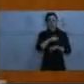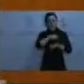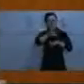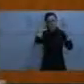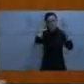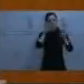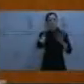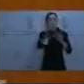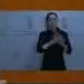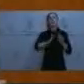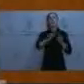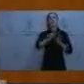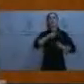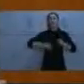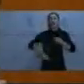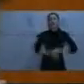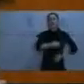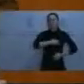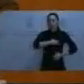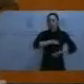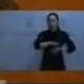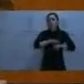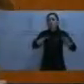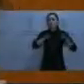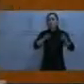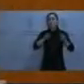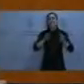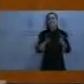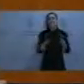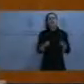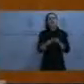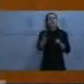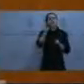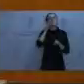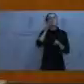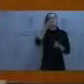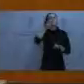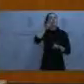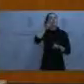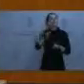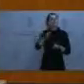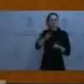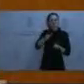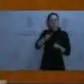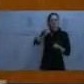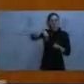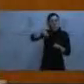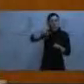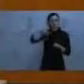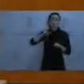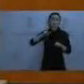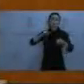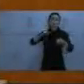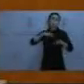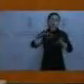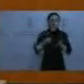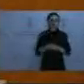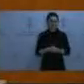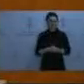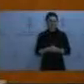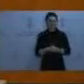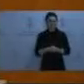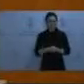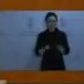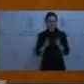de la tuberculosis sea una cuestión de milímetros arriba o abajo. Y así nos va, claro. Y para colmo, bueno,